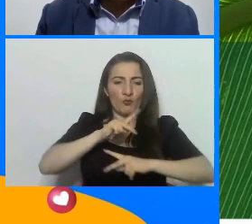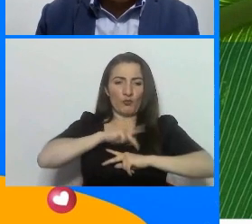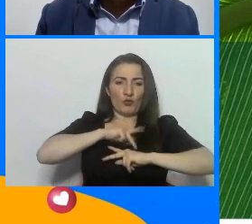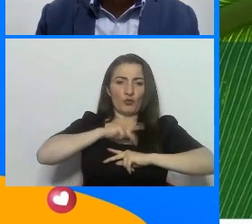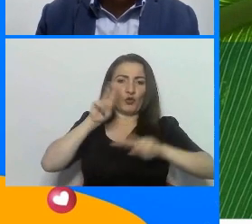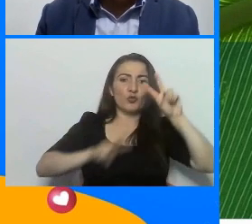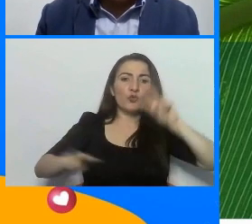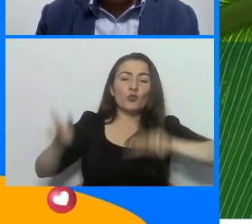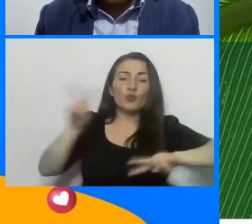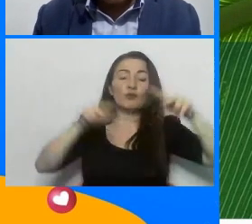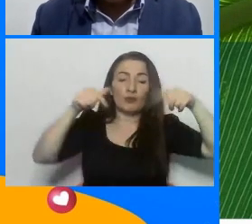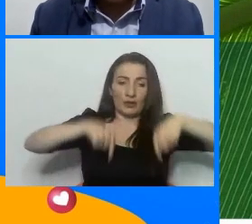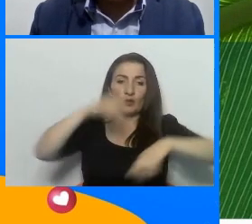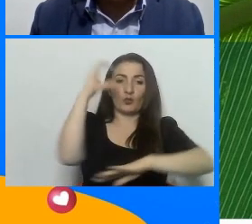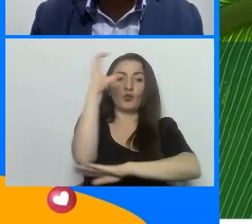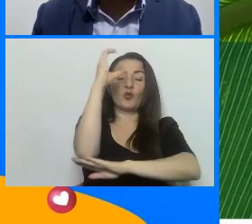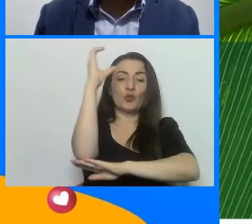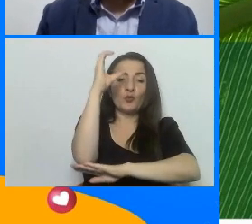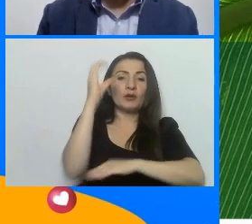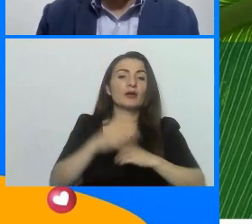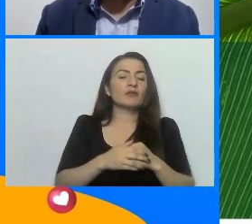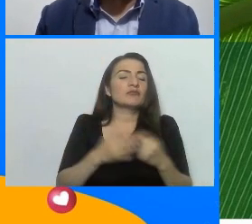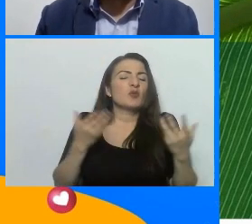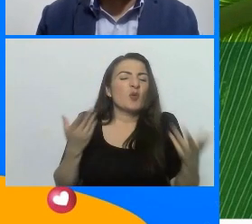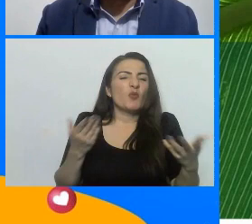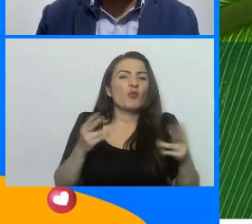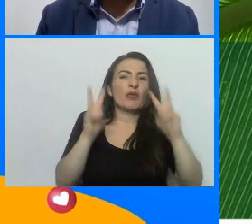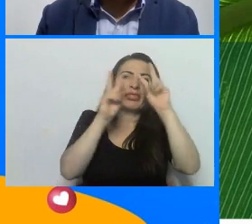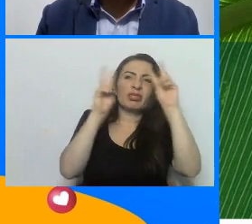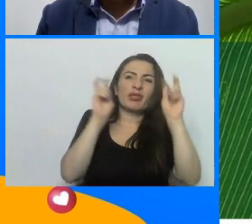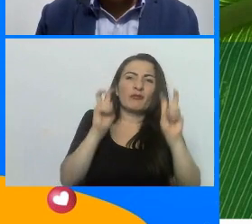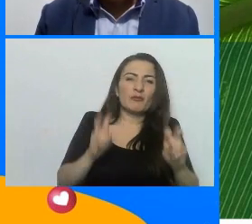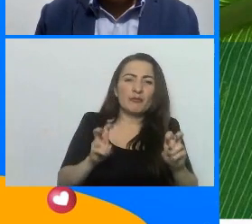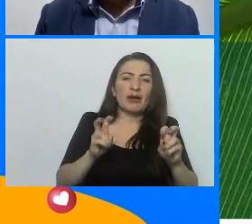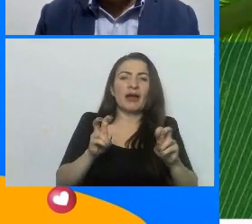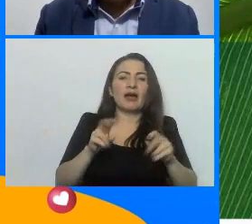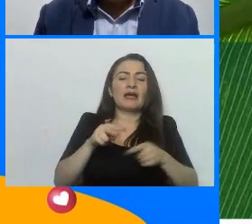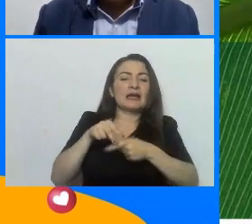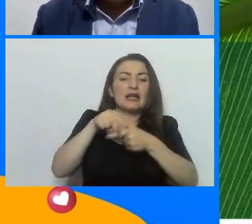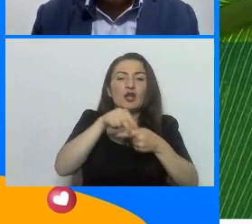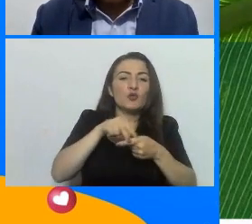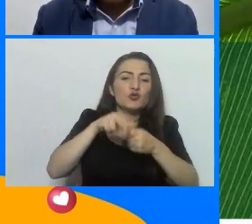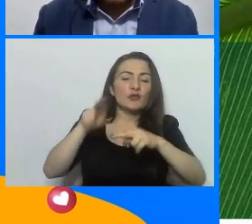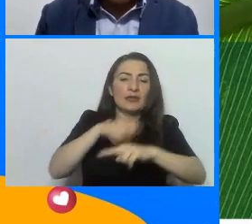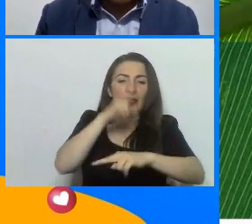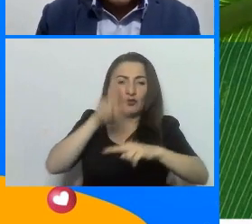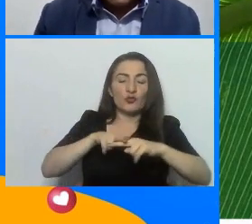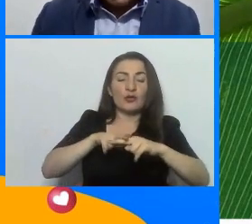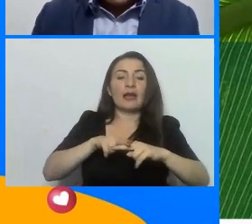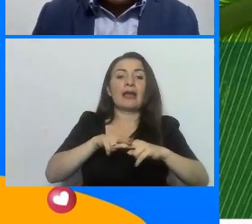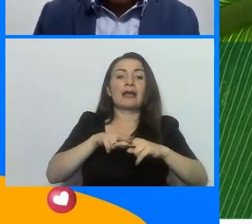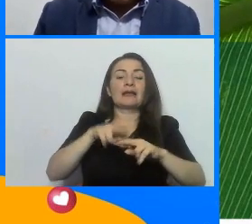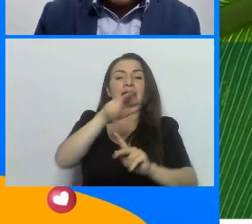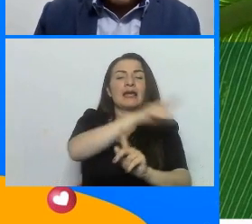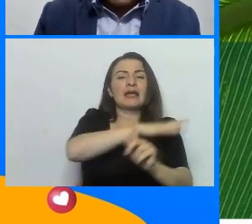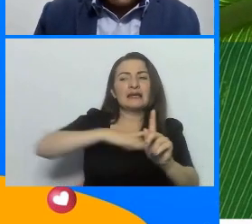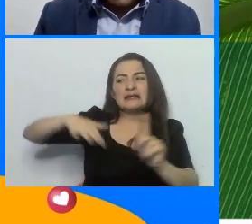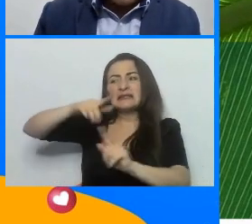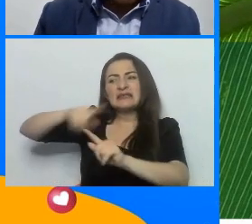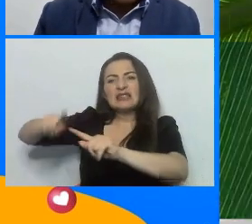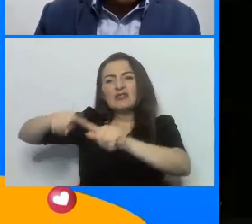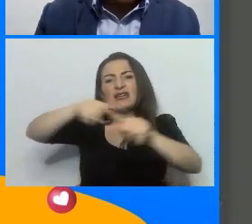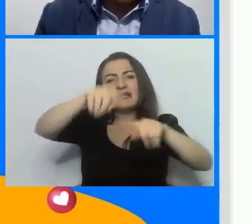aquí en Colombia en cuanto a lo que tiene que ver con recursos naturales, específicamente en ecosistemas. Entonces,